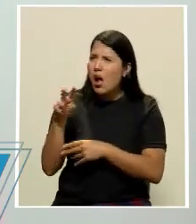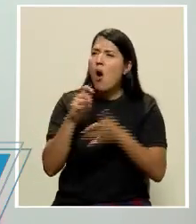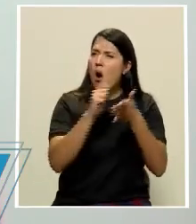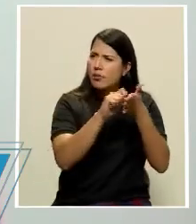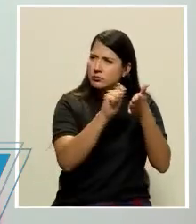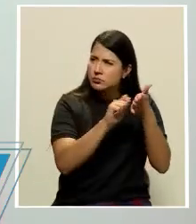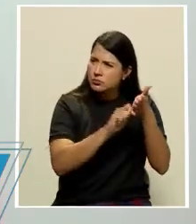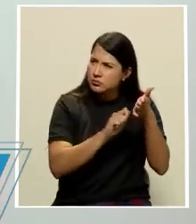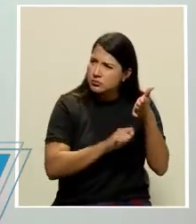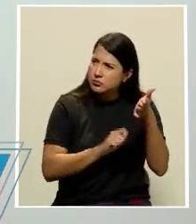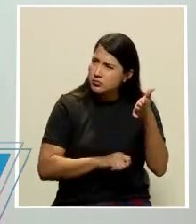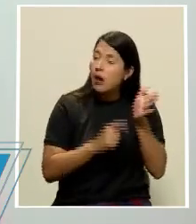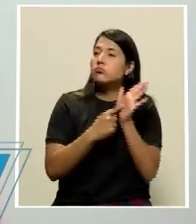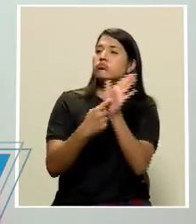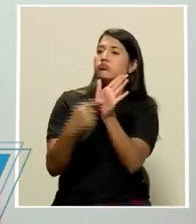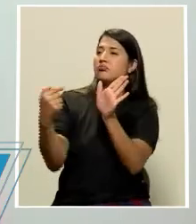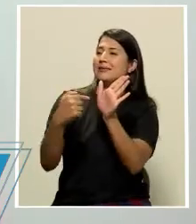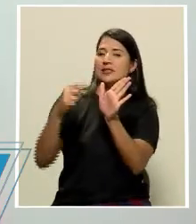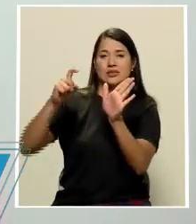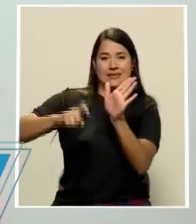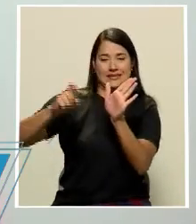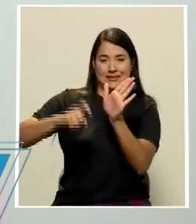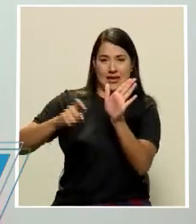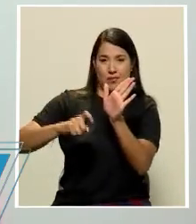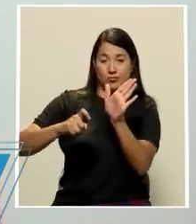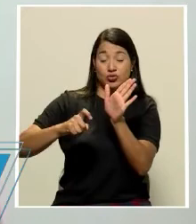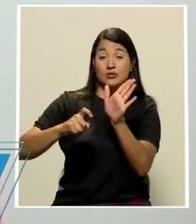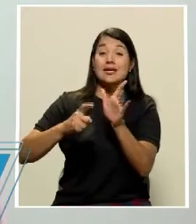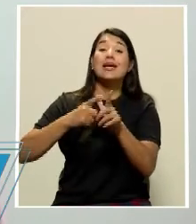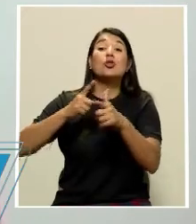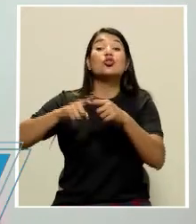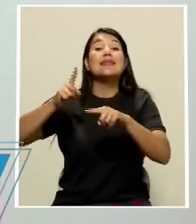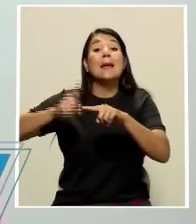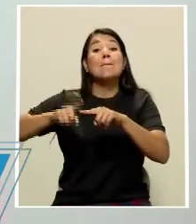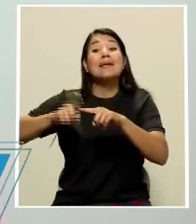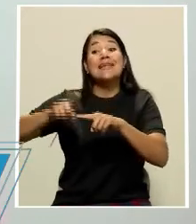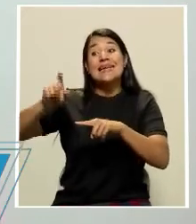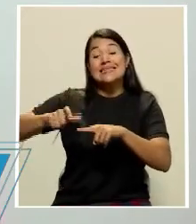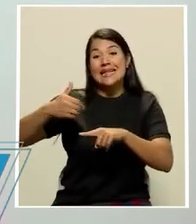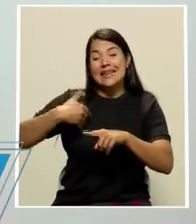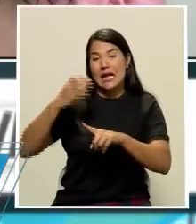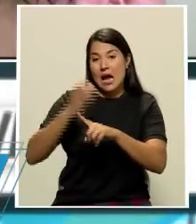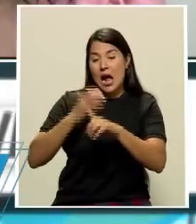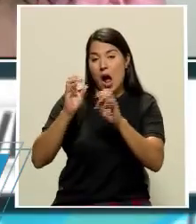pedido. Entonces, dependiendo de las necesidades de cada ONG en ese momento.